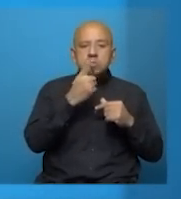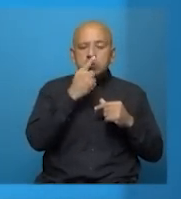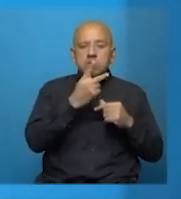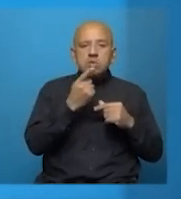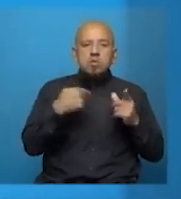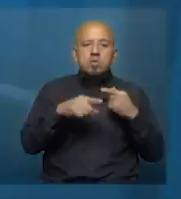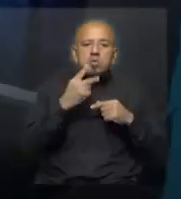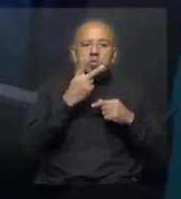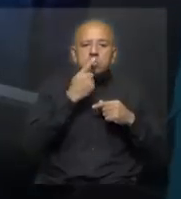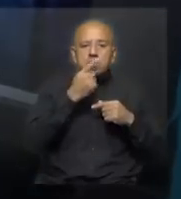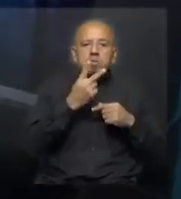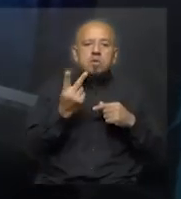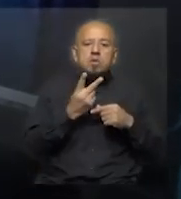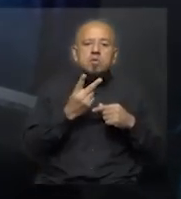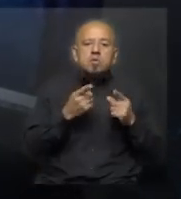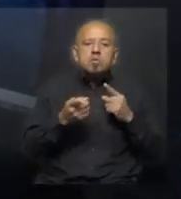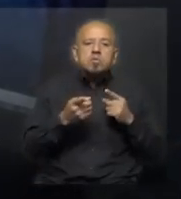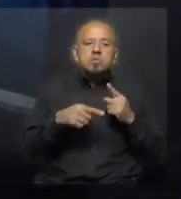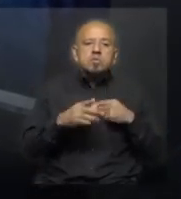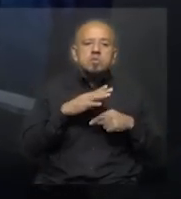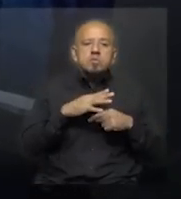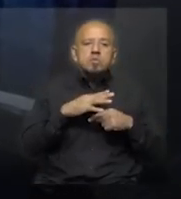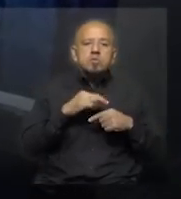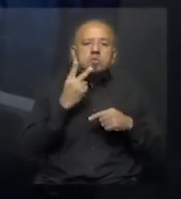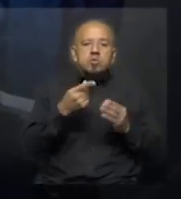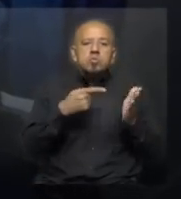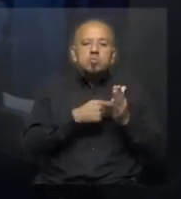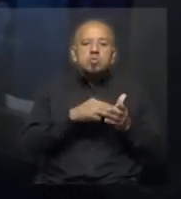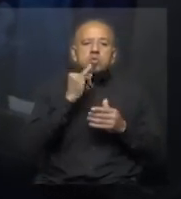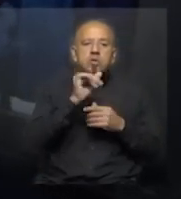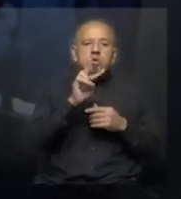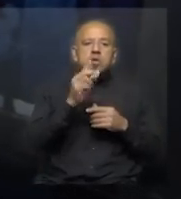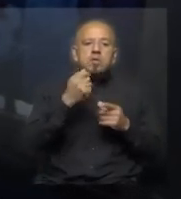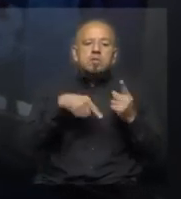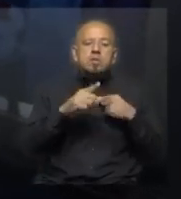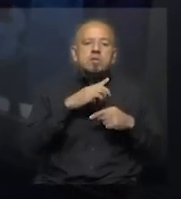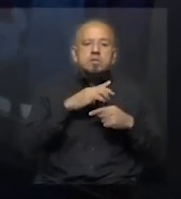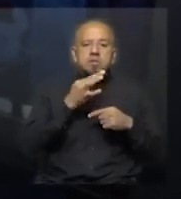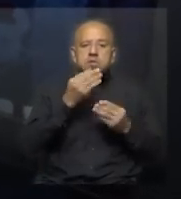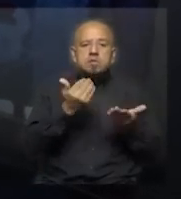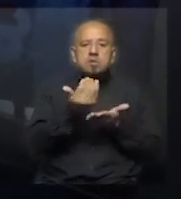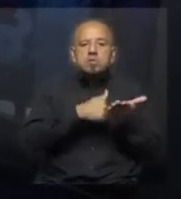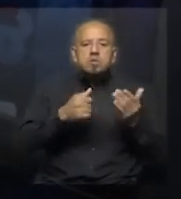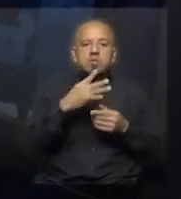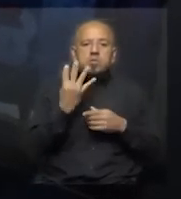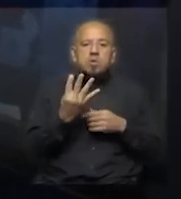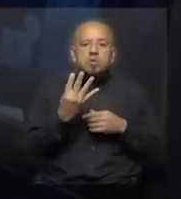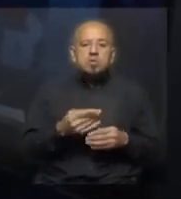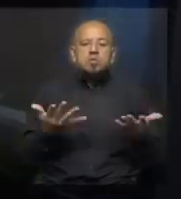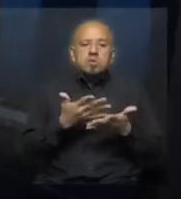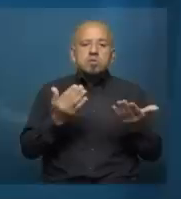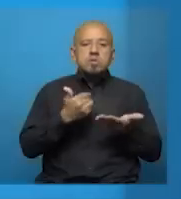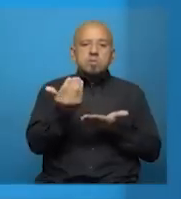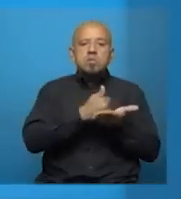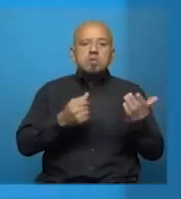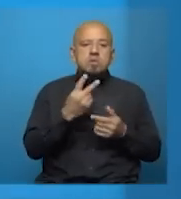el 2022, porque se nos quitó 2 puntos de IVA. Si uno antes le descontaban 4 y ahora le descuentan